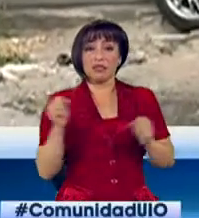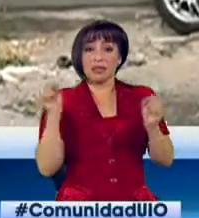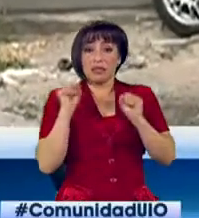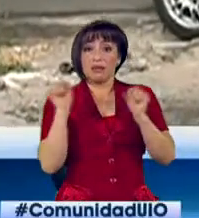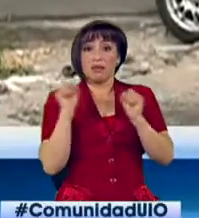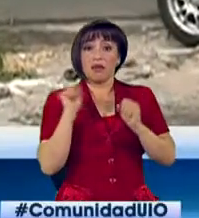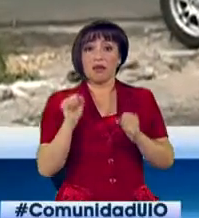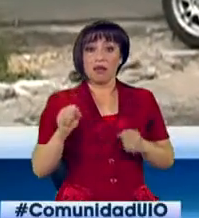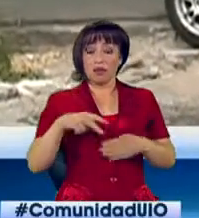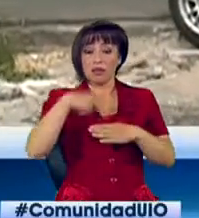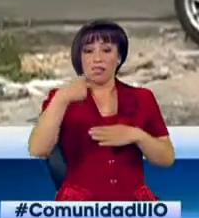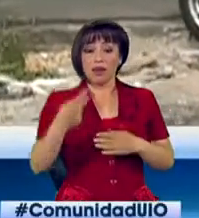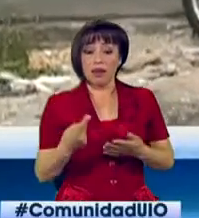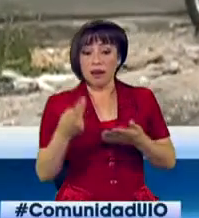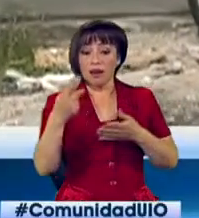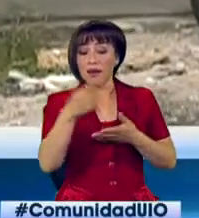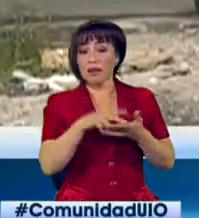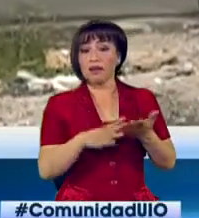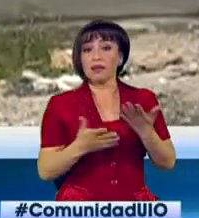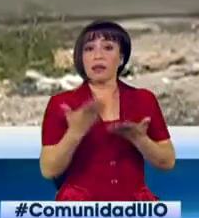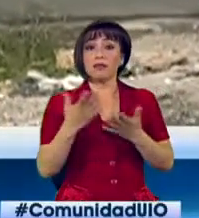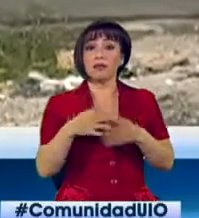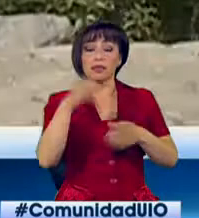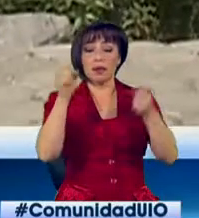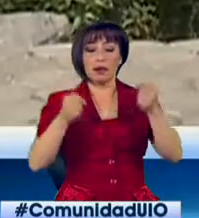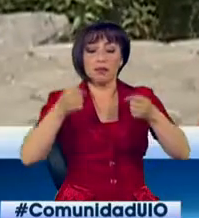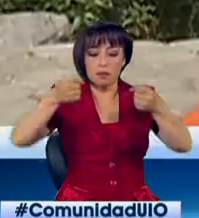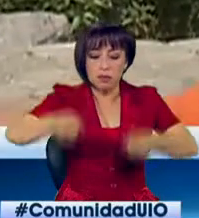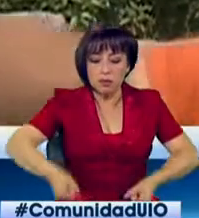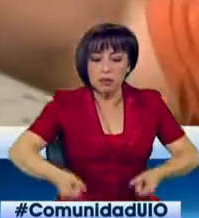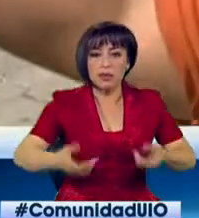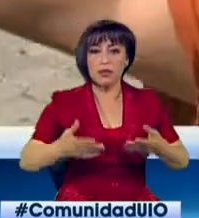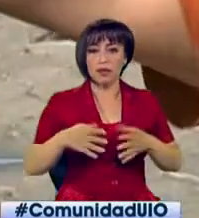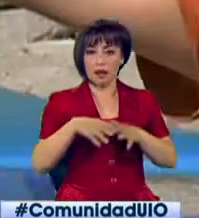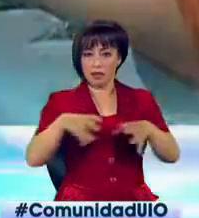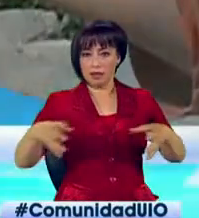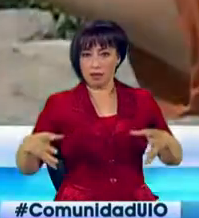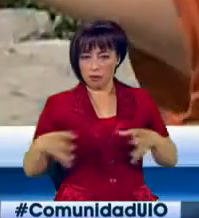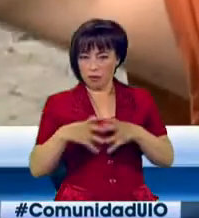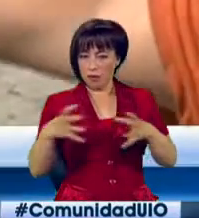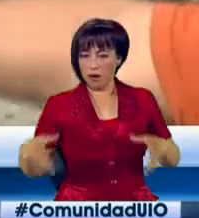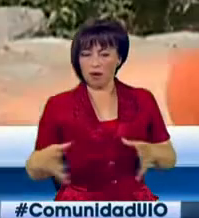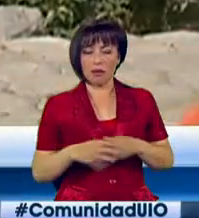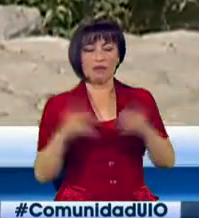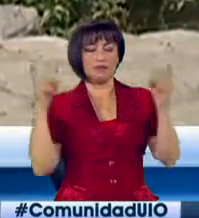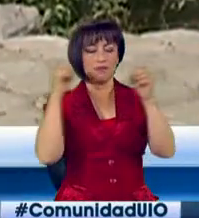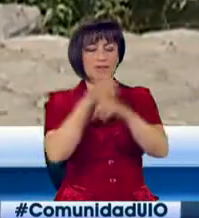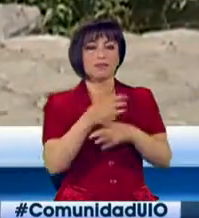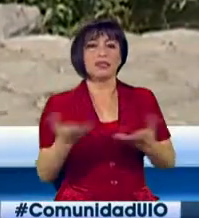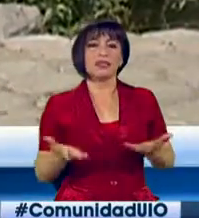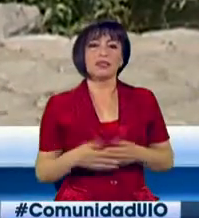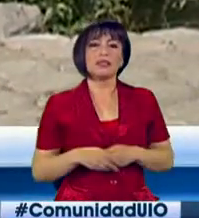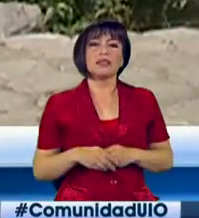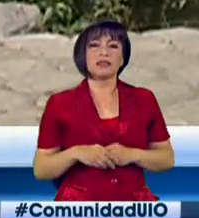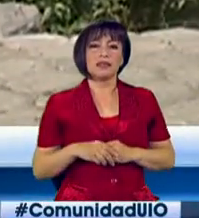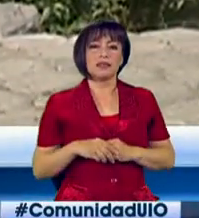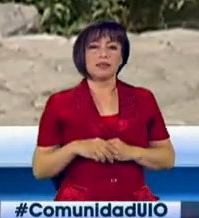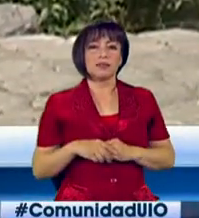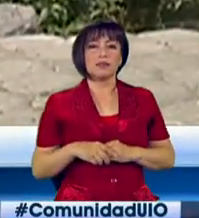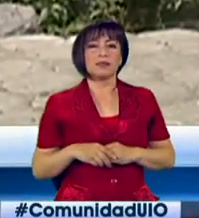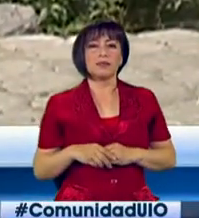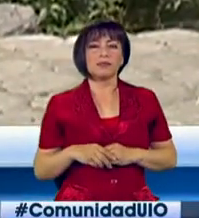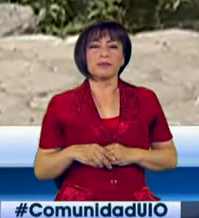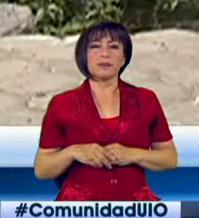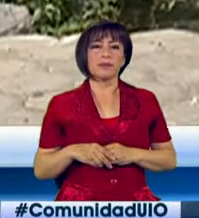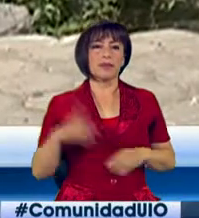zanja. Ni siquiera el recolector de basura puede entrar. Es un caos las dos entradas, la tercera y la cuarta entrada de aquí de la zona 3.